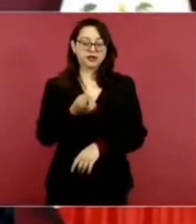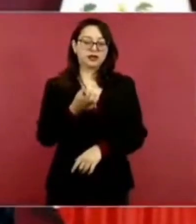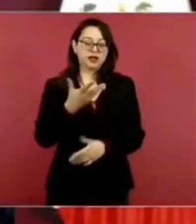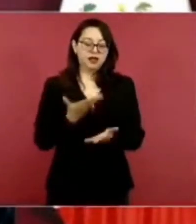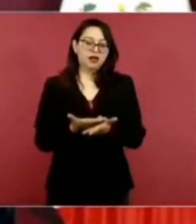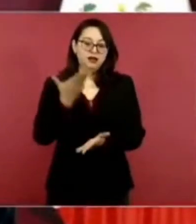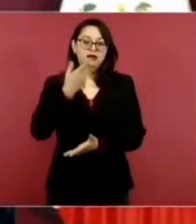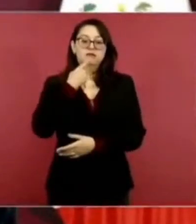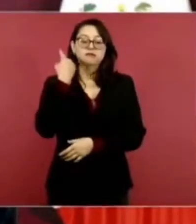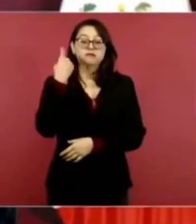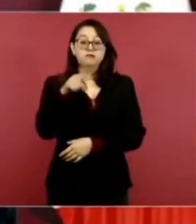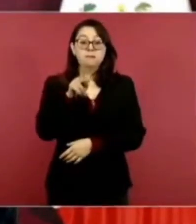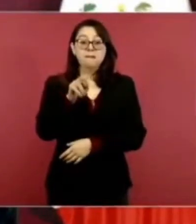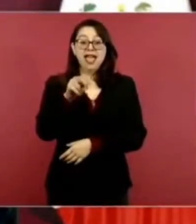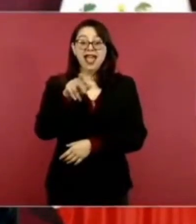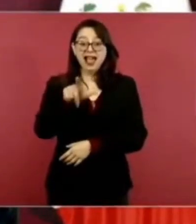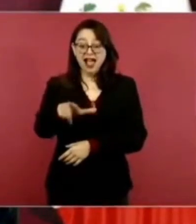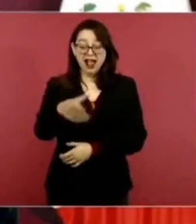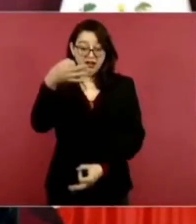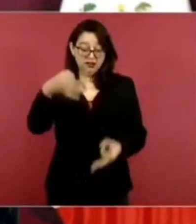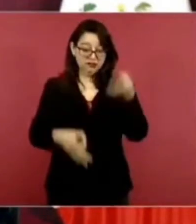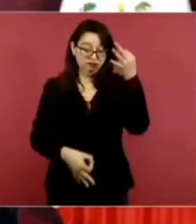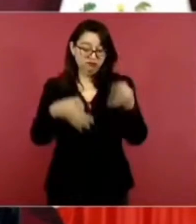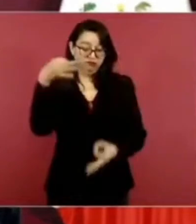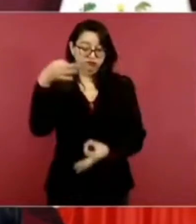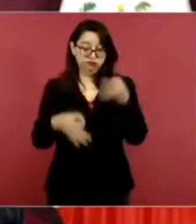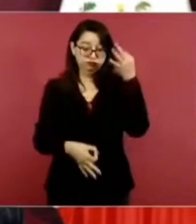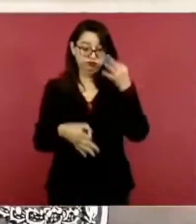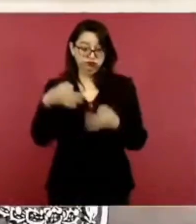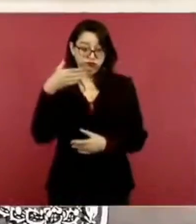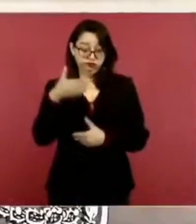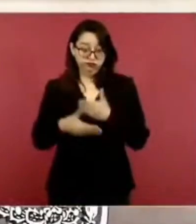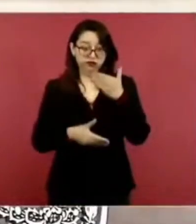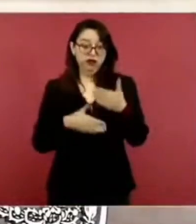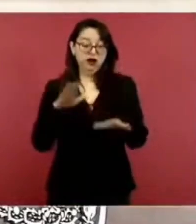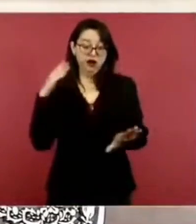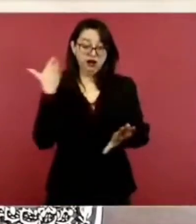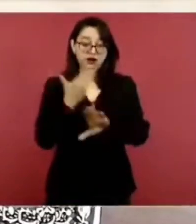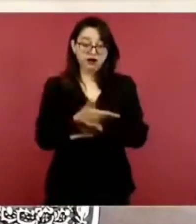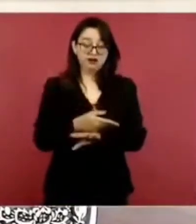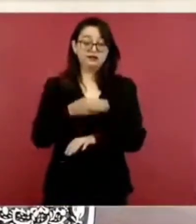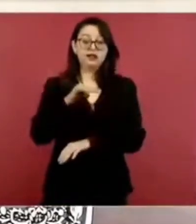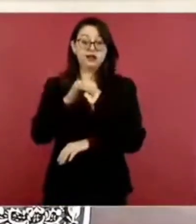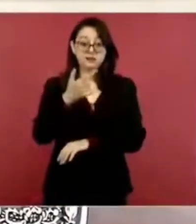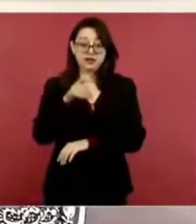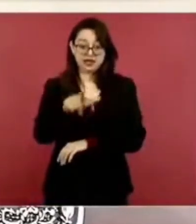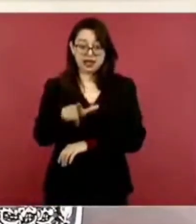Venustiano Carranza, ¿no? Sí, sí, y Álvaro Obregón. Entonces,